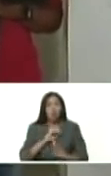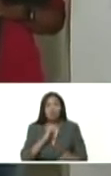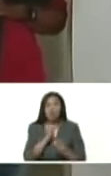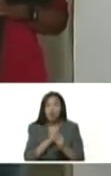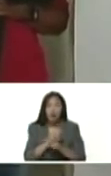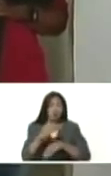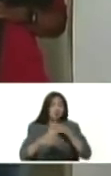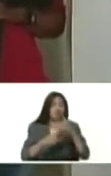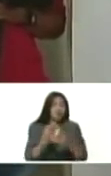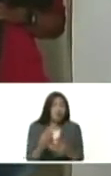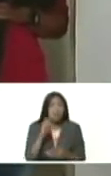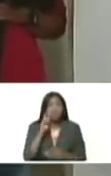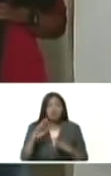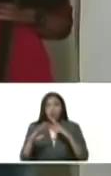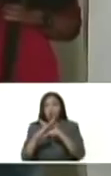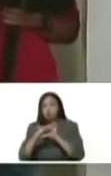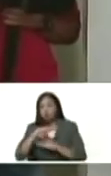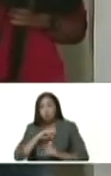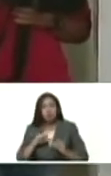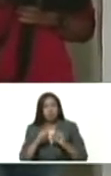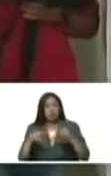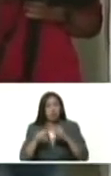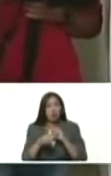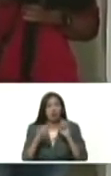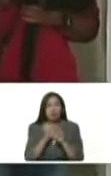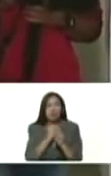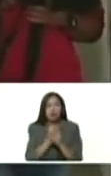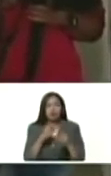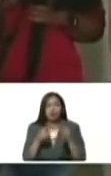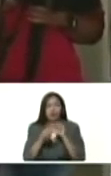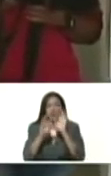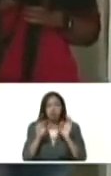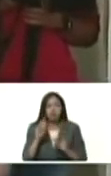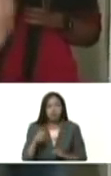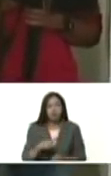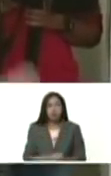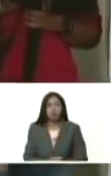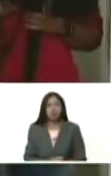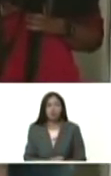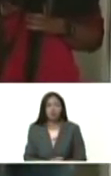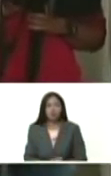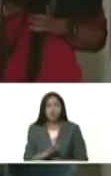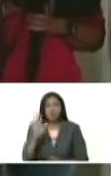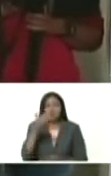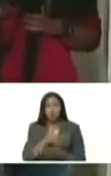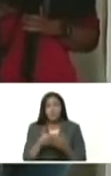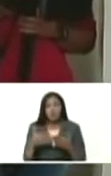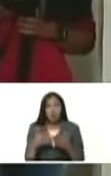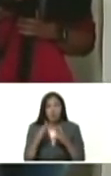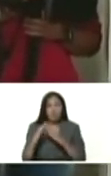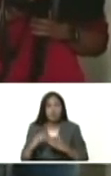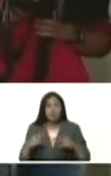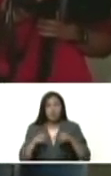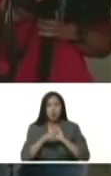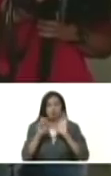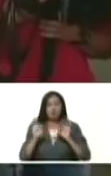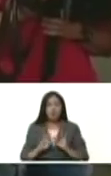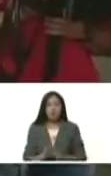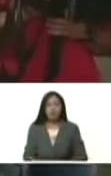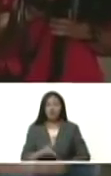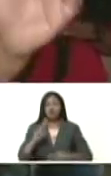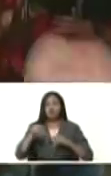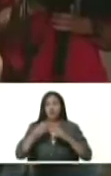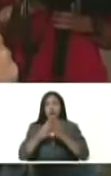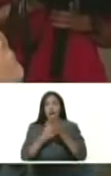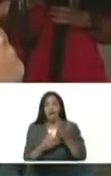Que estamos trabajando ante los bloqueos, nosotros seguimos trabajando para lograr que Venezuela llegue a los 5 millones de viviendas. Nunca antes un